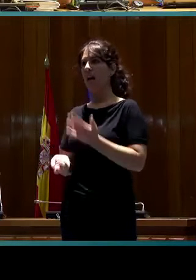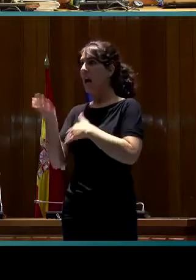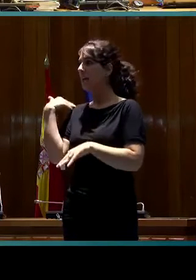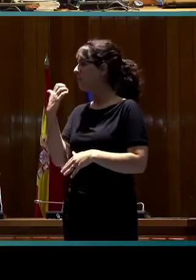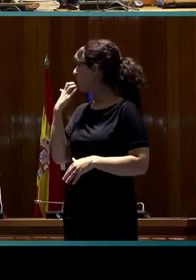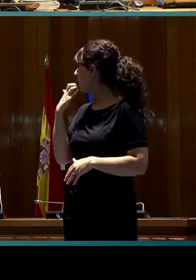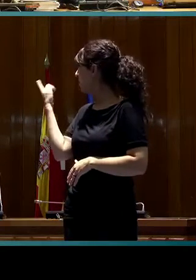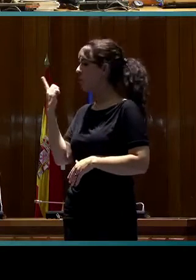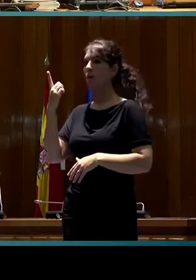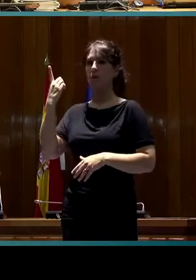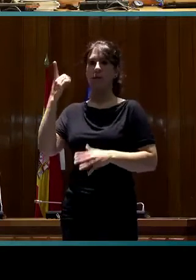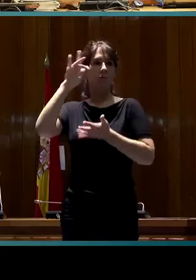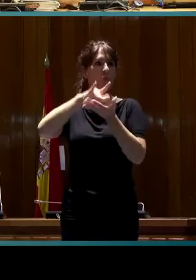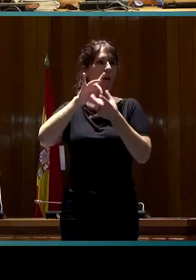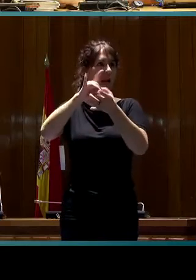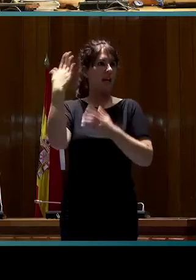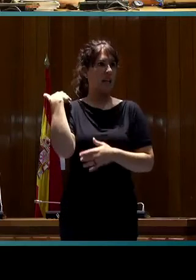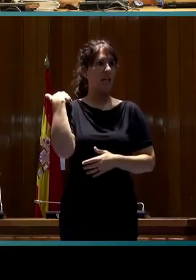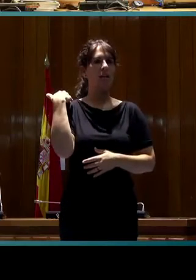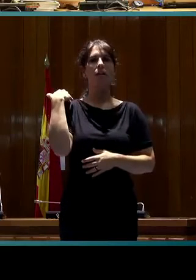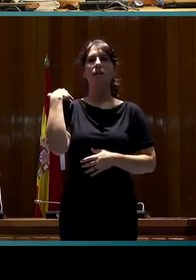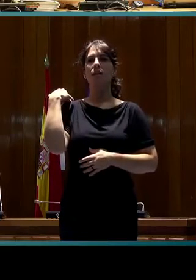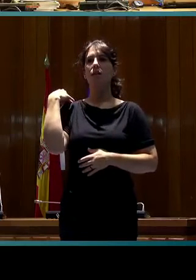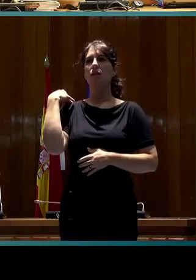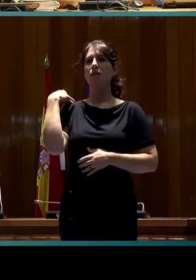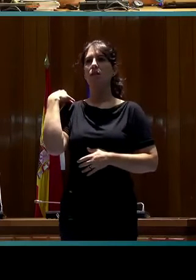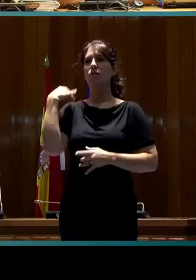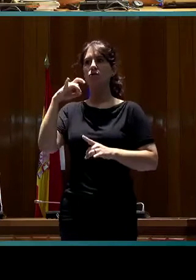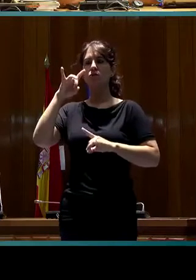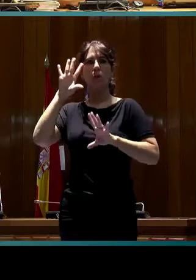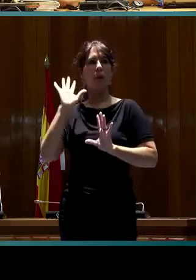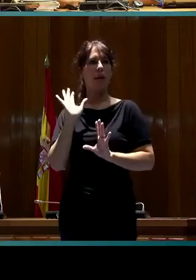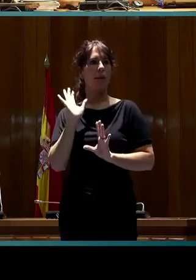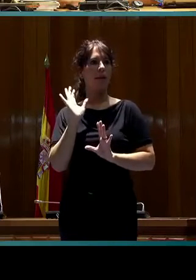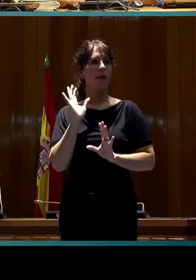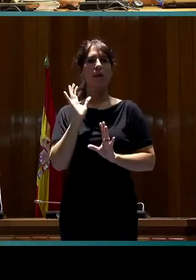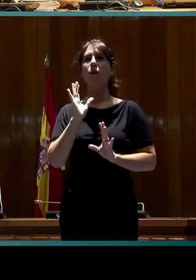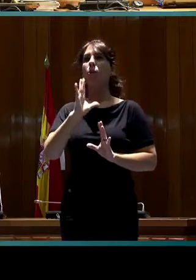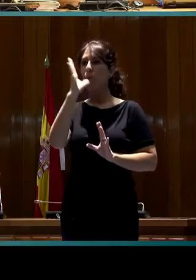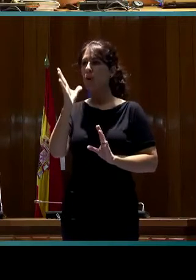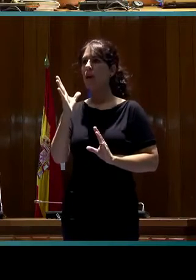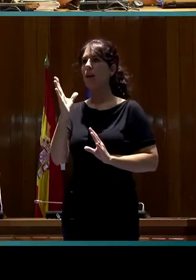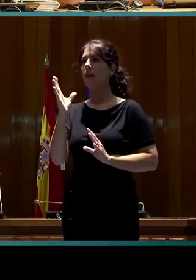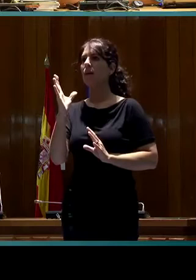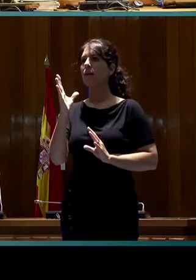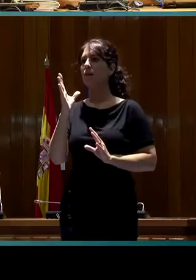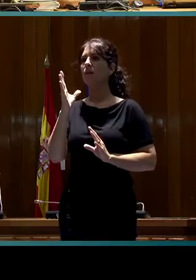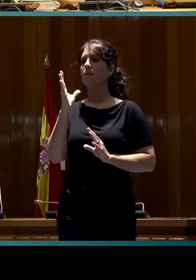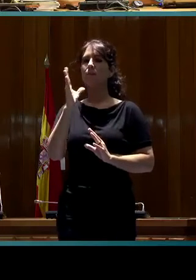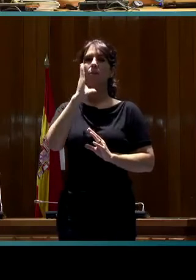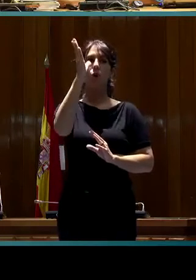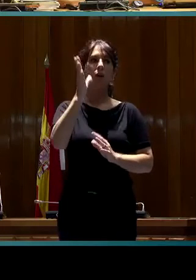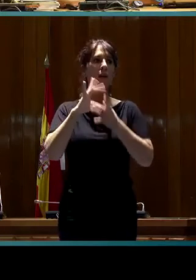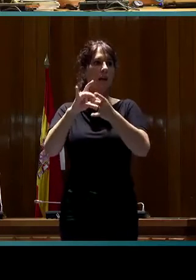colegio Ponce de León, que lo conocéis seguro perfectamente, y a nosotras nos sorprendió, bueno, por lo que decimos siempre, por desconocimiento, de ver que el 100% de los niños